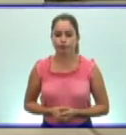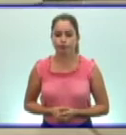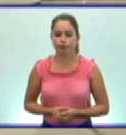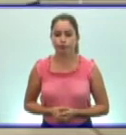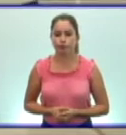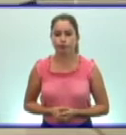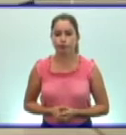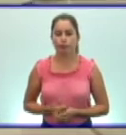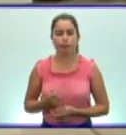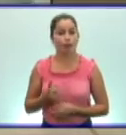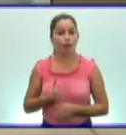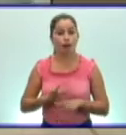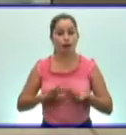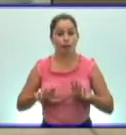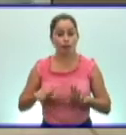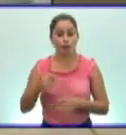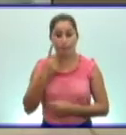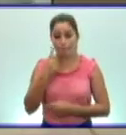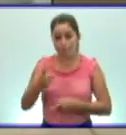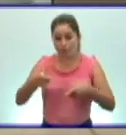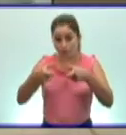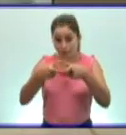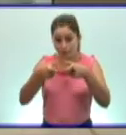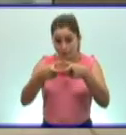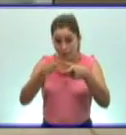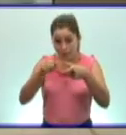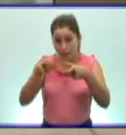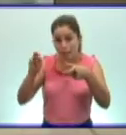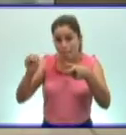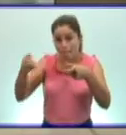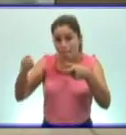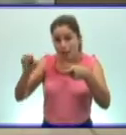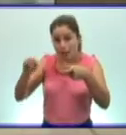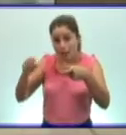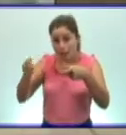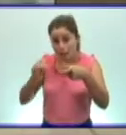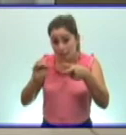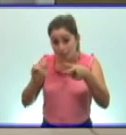Una vez determinada la masa del vidrio, caramos,